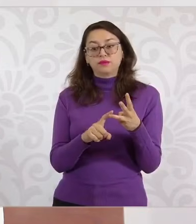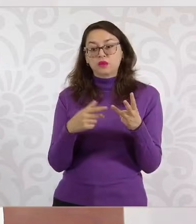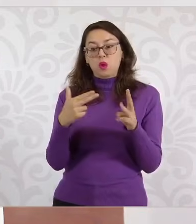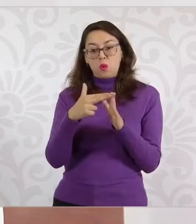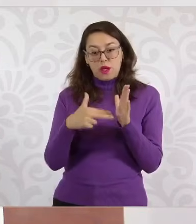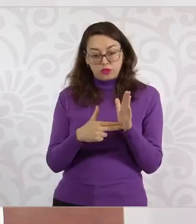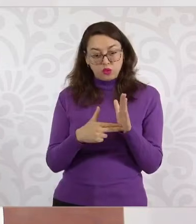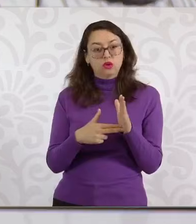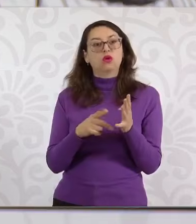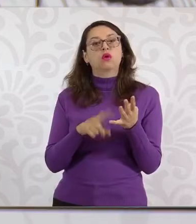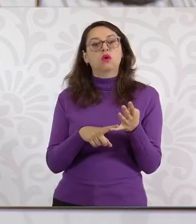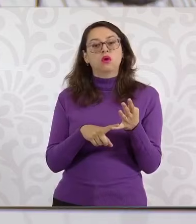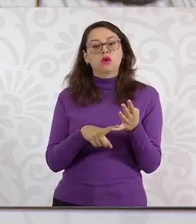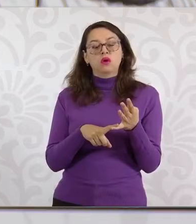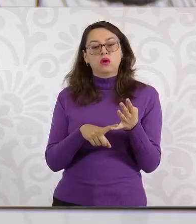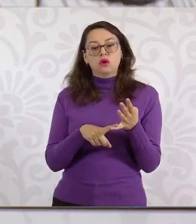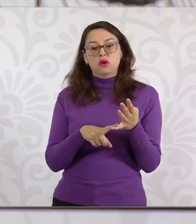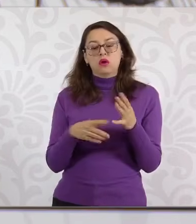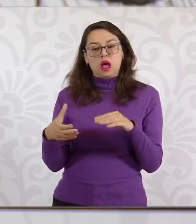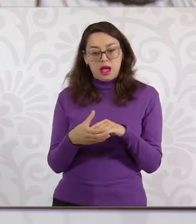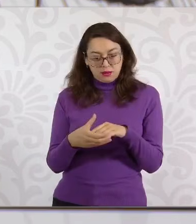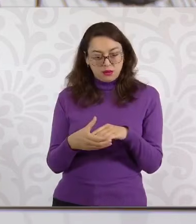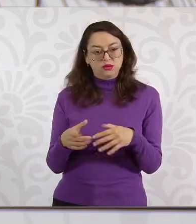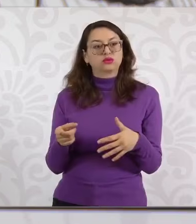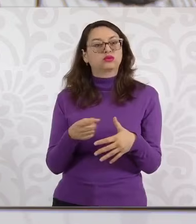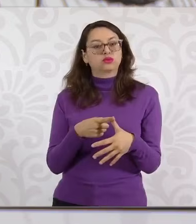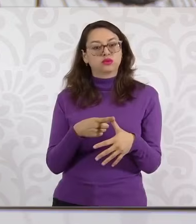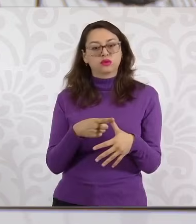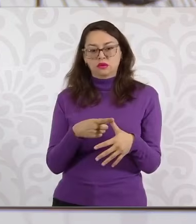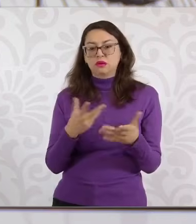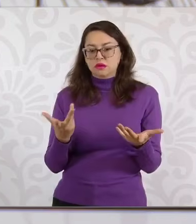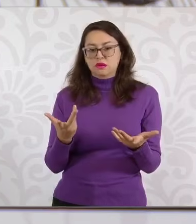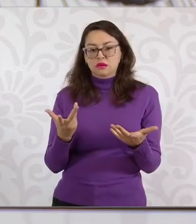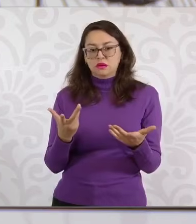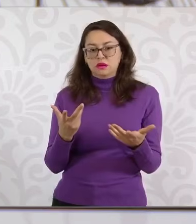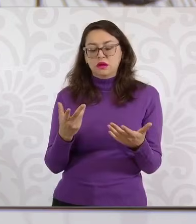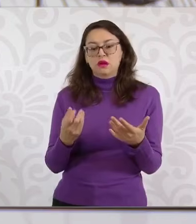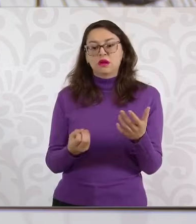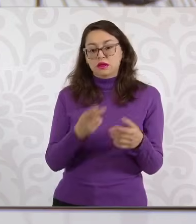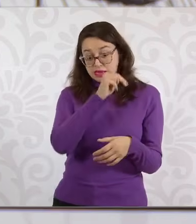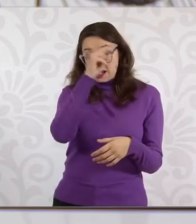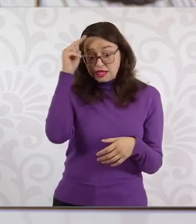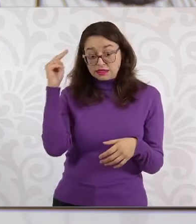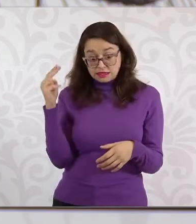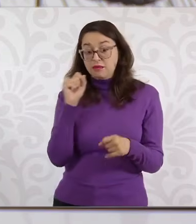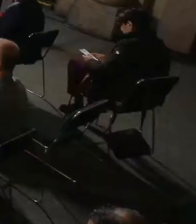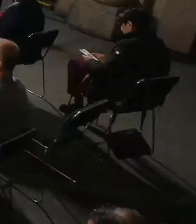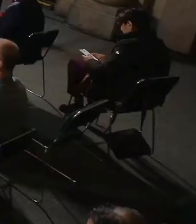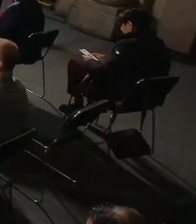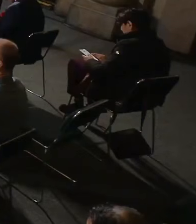Huatulco, exactamente, Los Cabos, una parte de Nuevo Nayarit, que